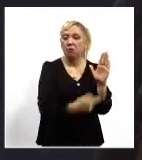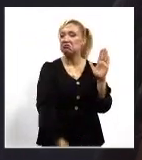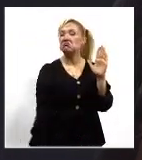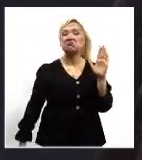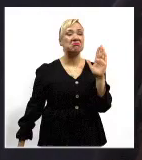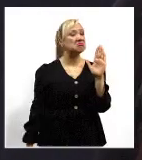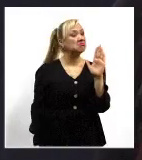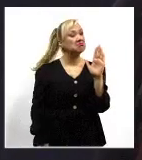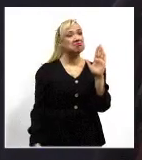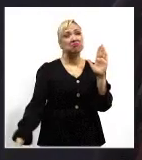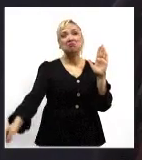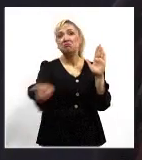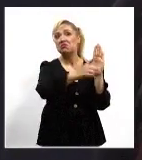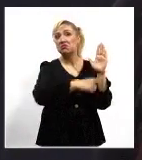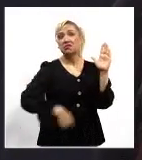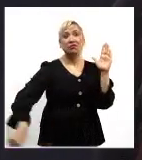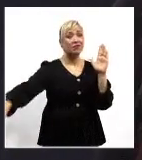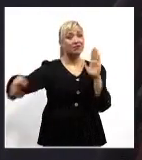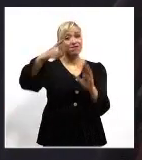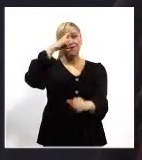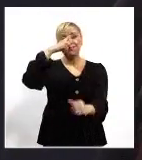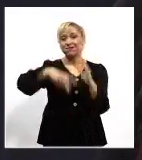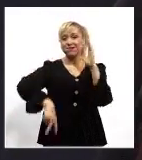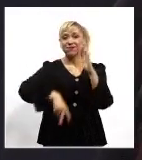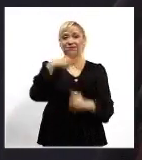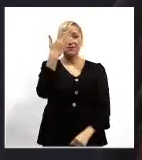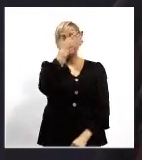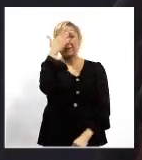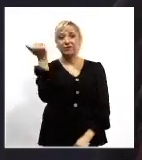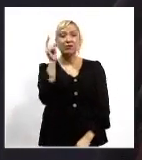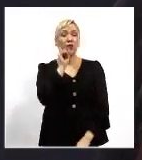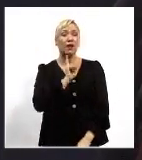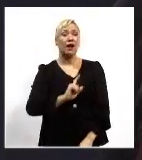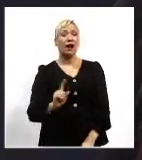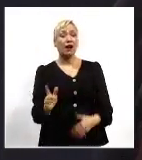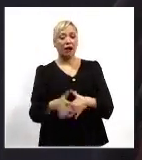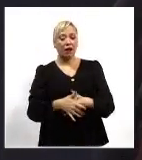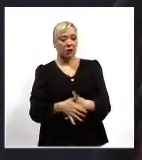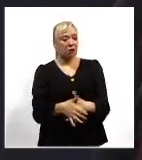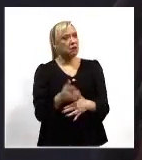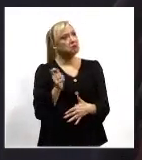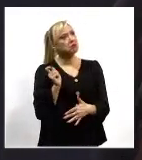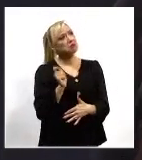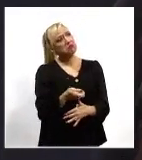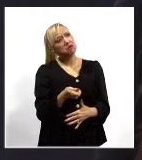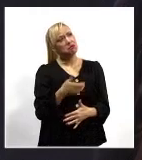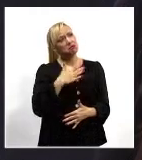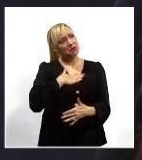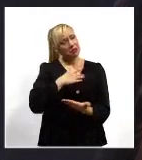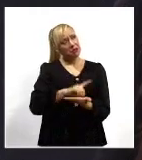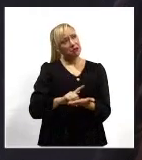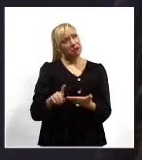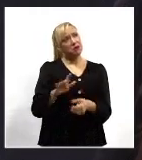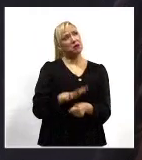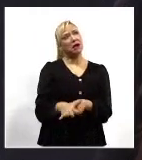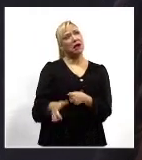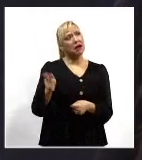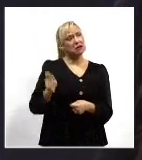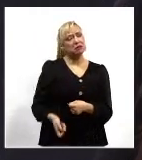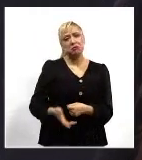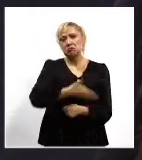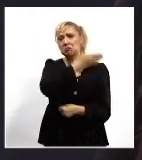un desconocimiento total por parte de esas mujeres embarazadas de cuáles son los derechos y la forma